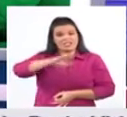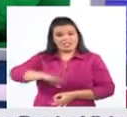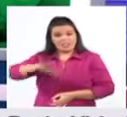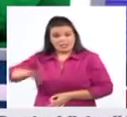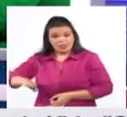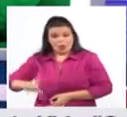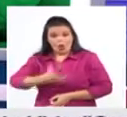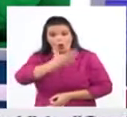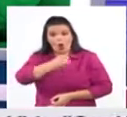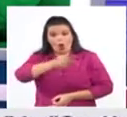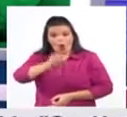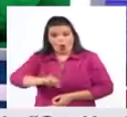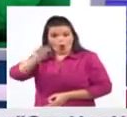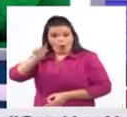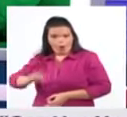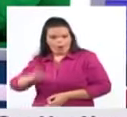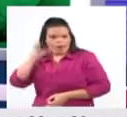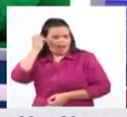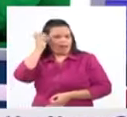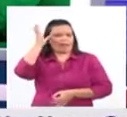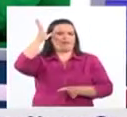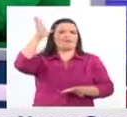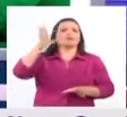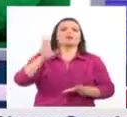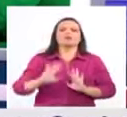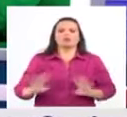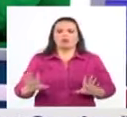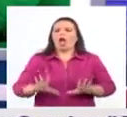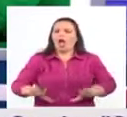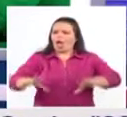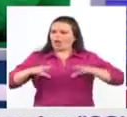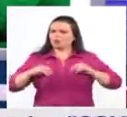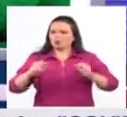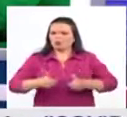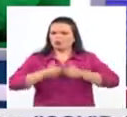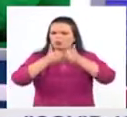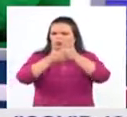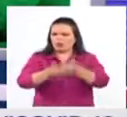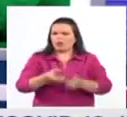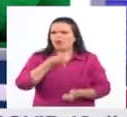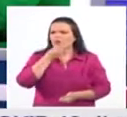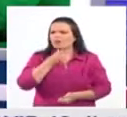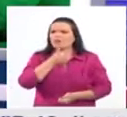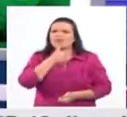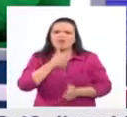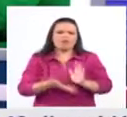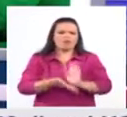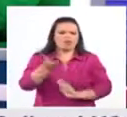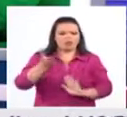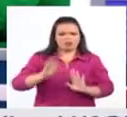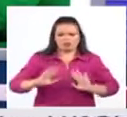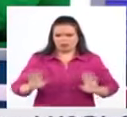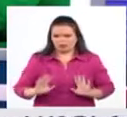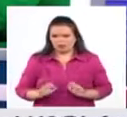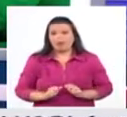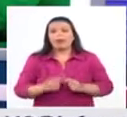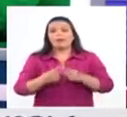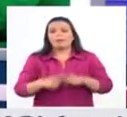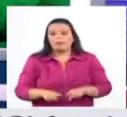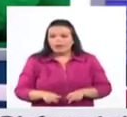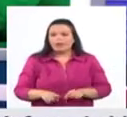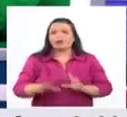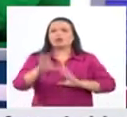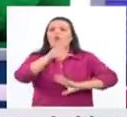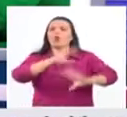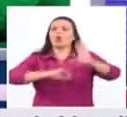ser creativos, de asimilar la situación y de además ser capaces de adaptarse a ello. Por lo tanto, hay que conversar, hay que hablar, hay que